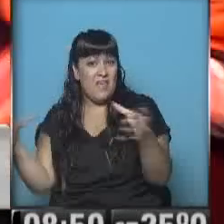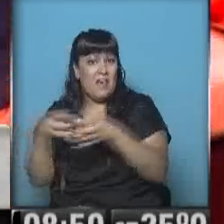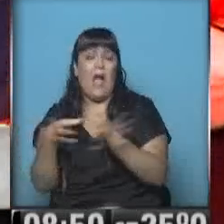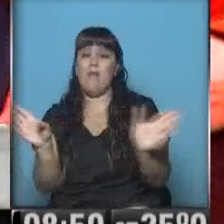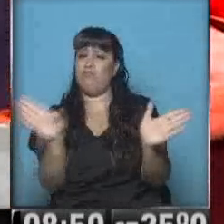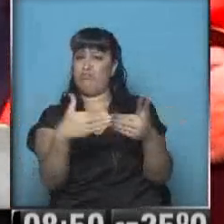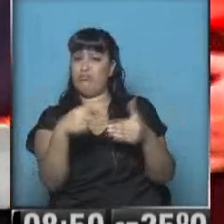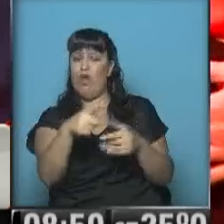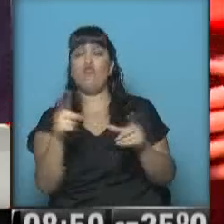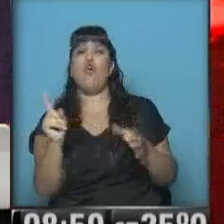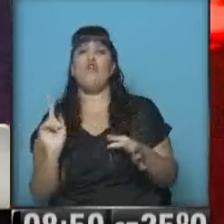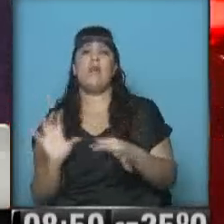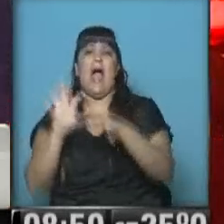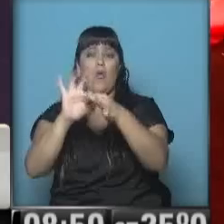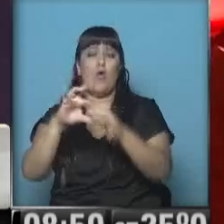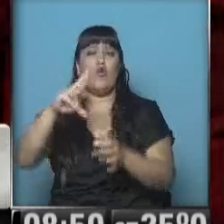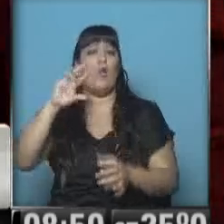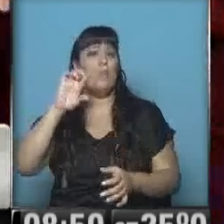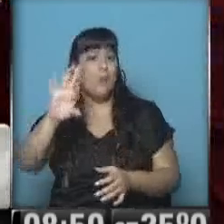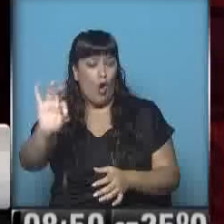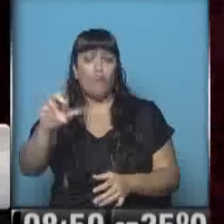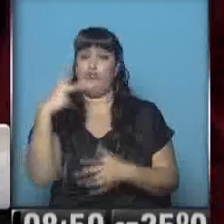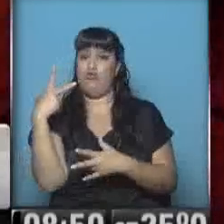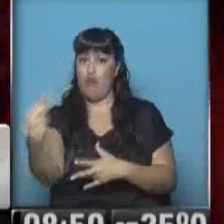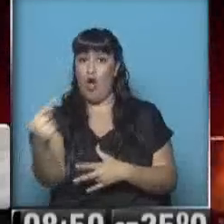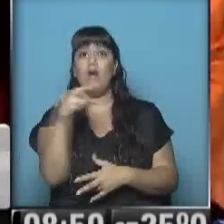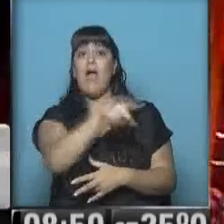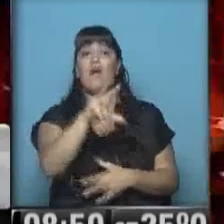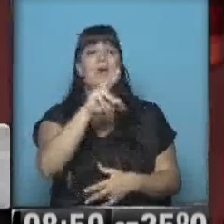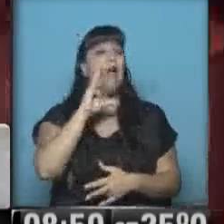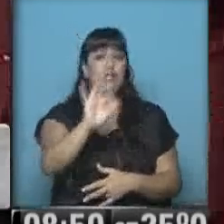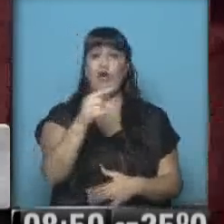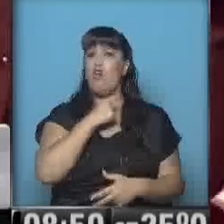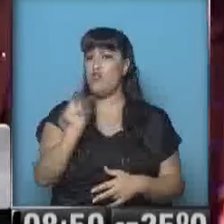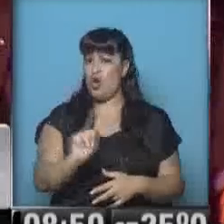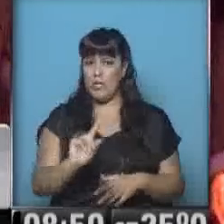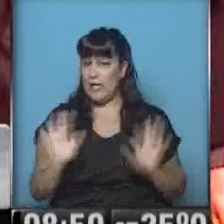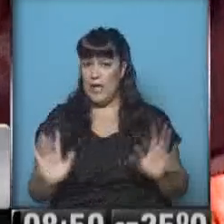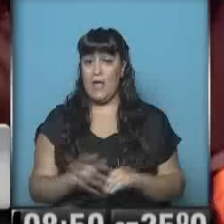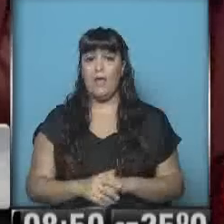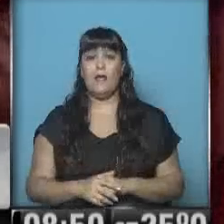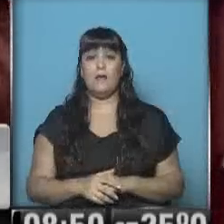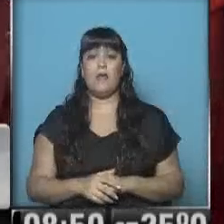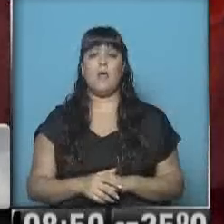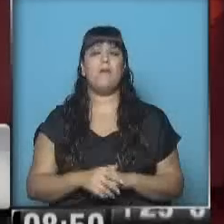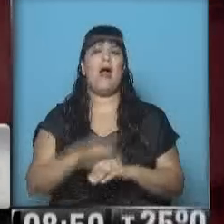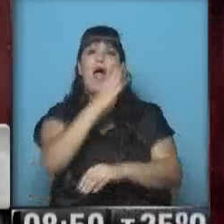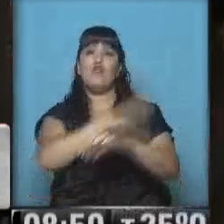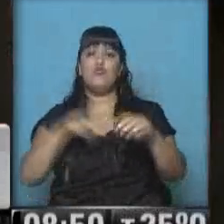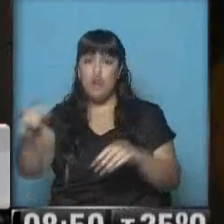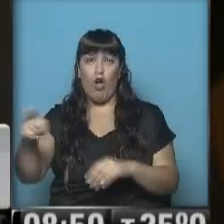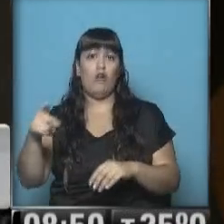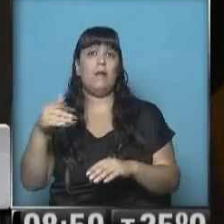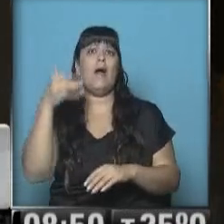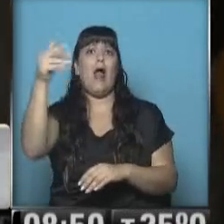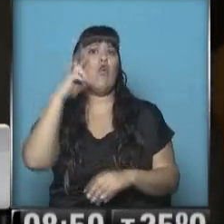acuerdo con el Pro este lunes en el encuentro y ahora dijo que no quiere ser funcional al Triunfo de eh Daniel solin 2015 y no descartó